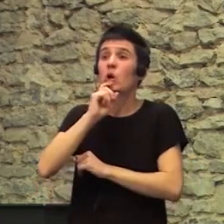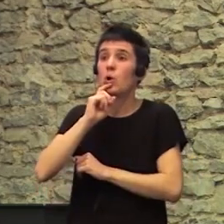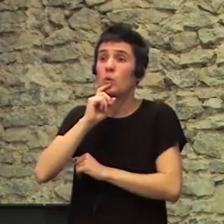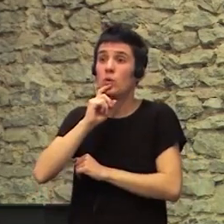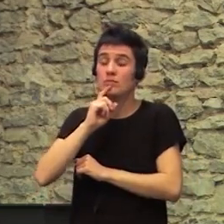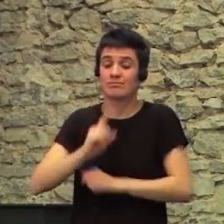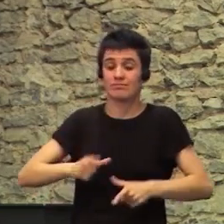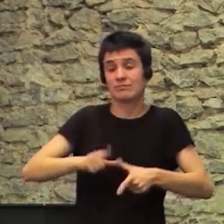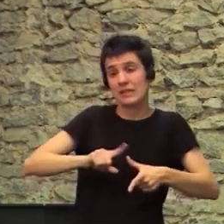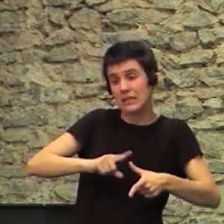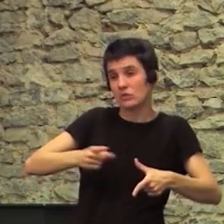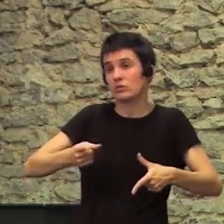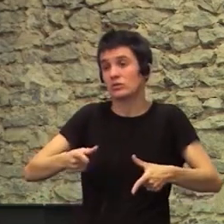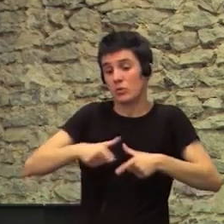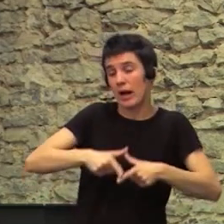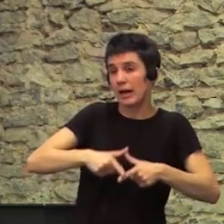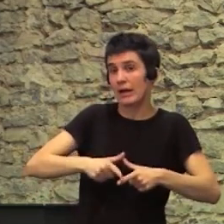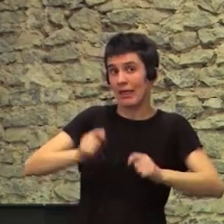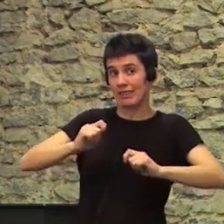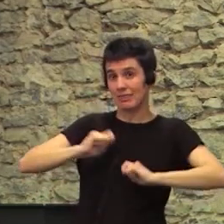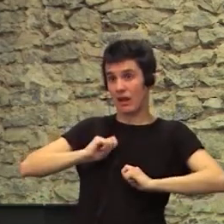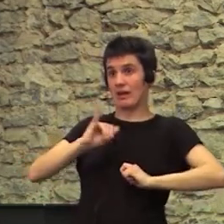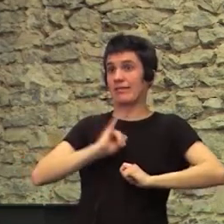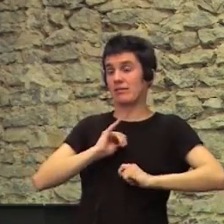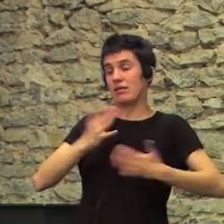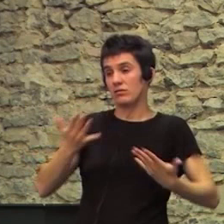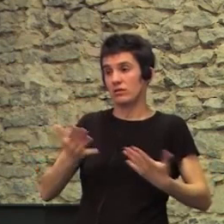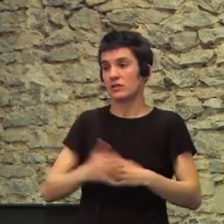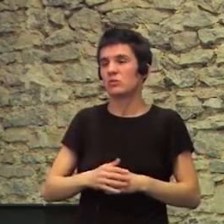Bueno, no voy a entrar en más situaciones, pero bueno, es para que veáis un poco